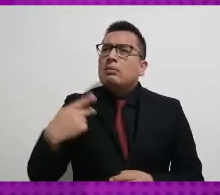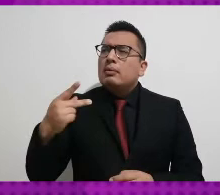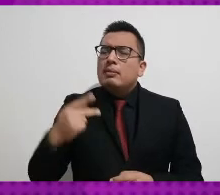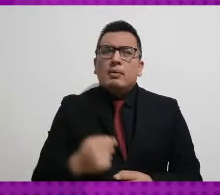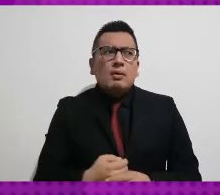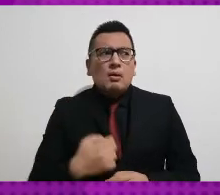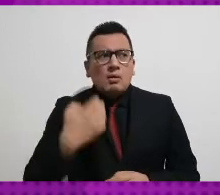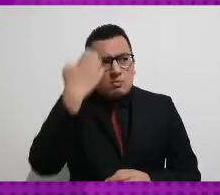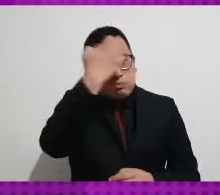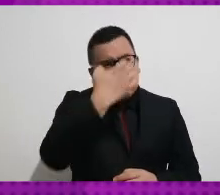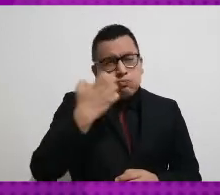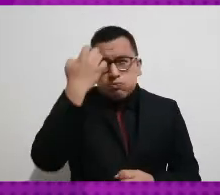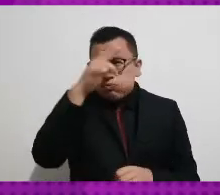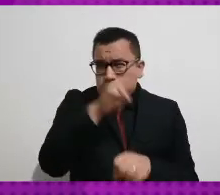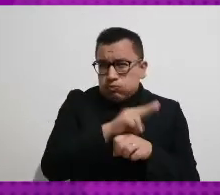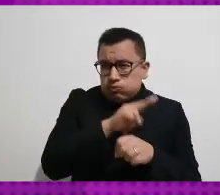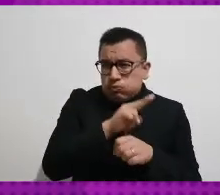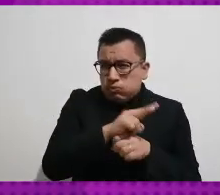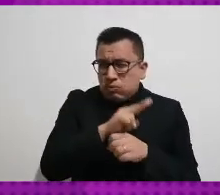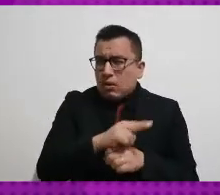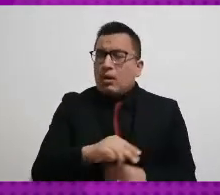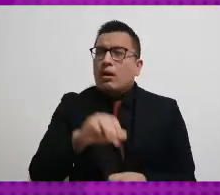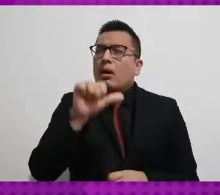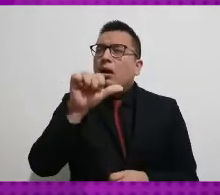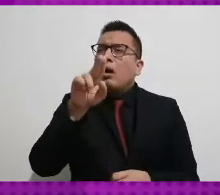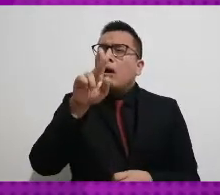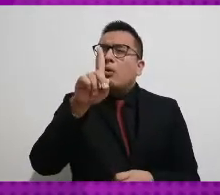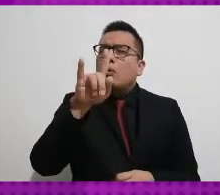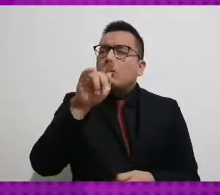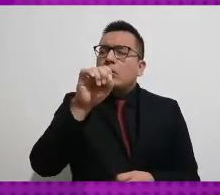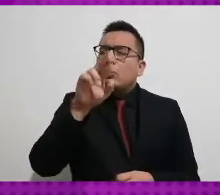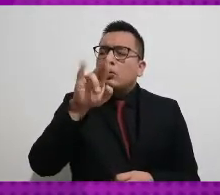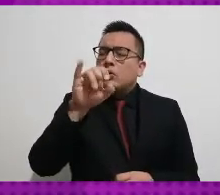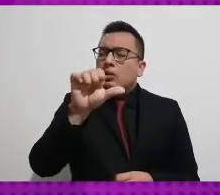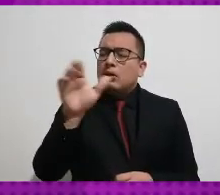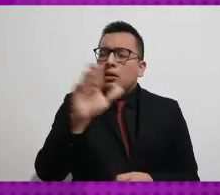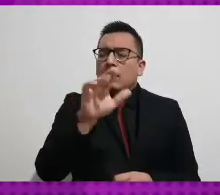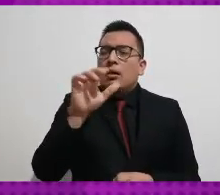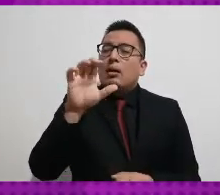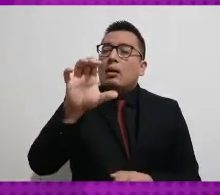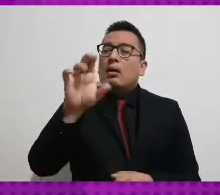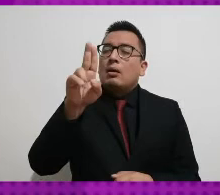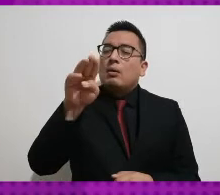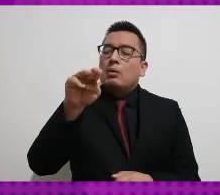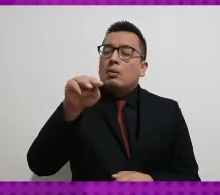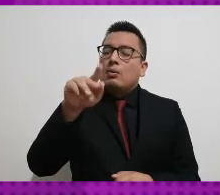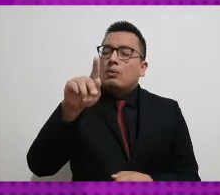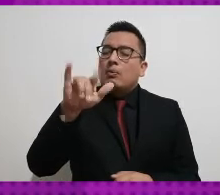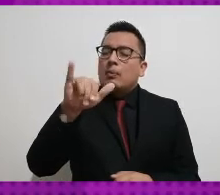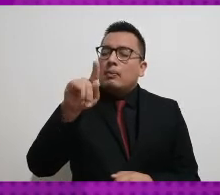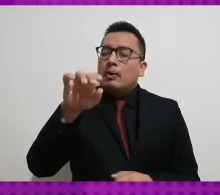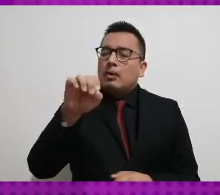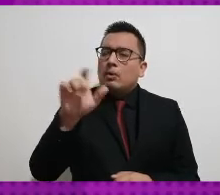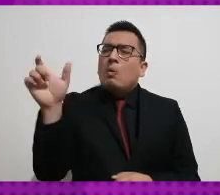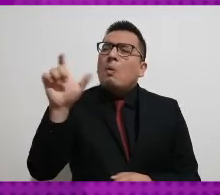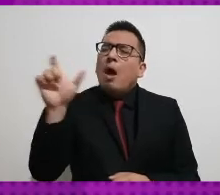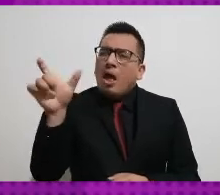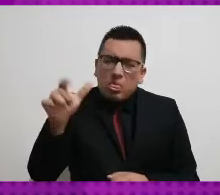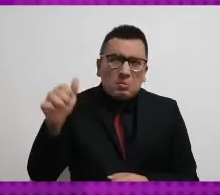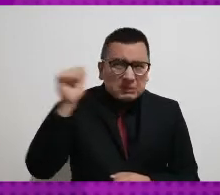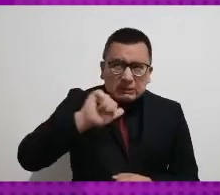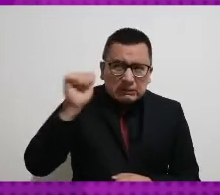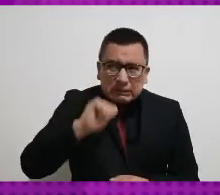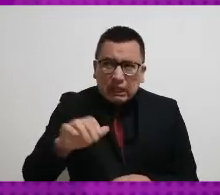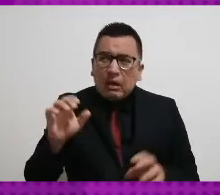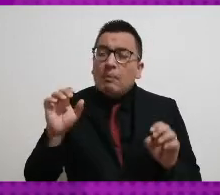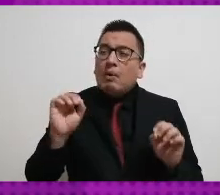auditoría de cumplimiento? ¿Es de manera permanente? Y me gustaría, si nos pudiera mencionar, contador, algunos ejemplos